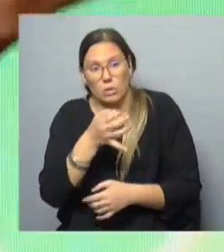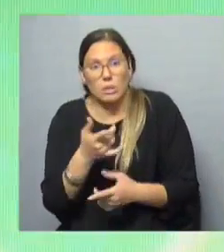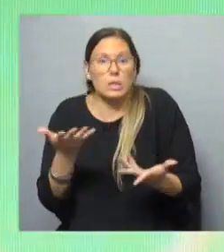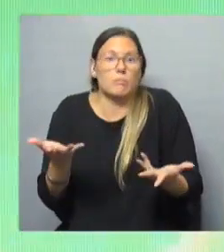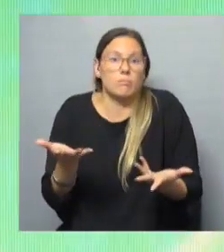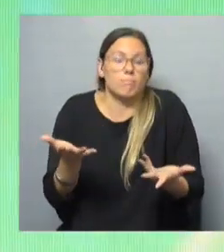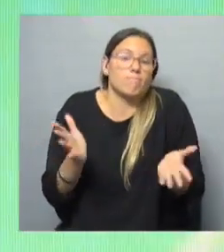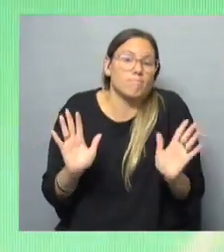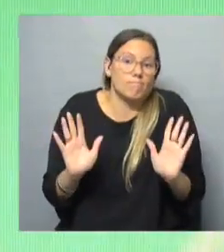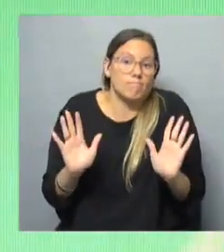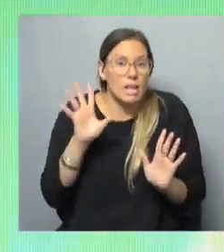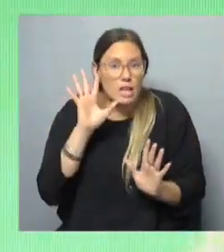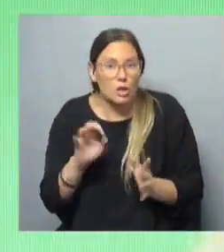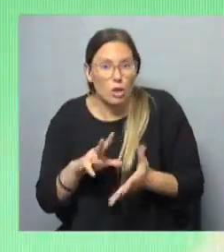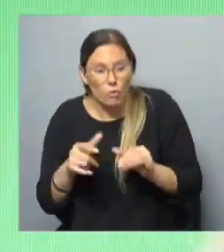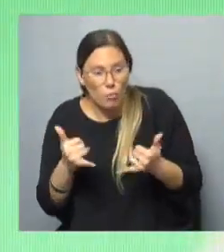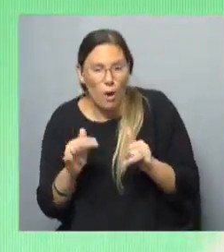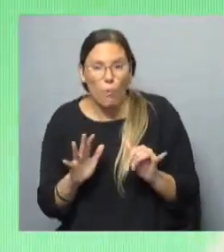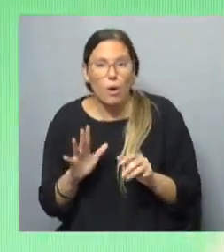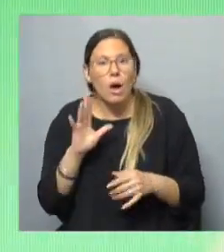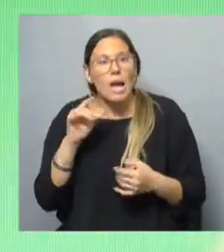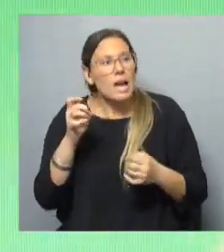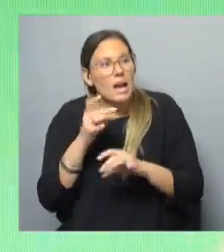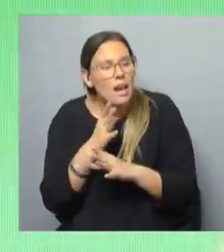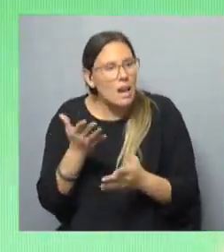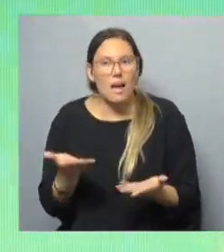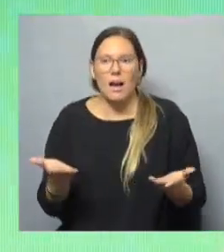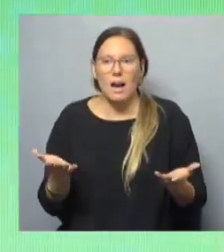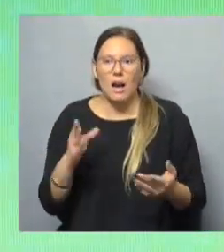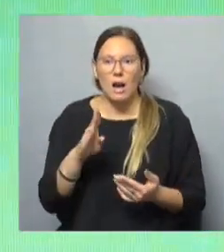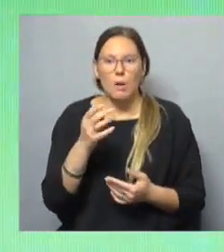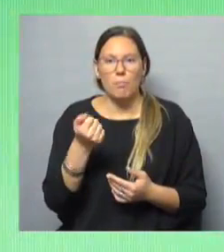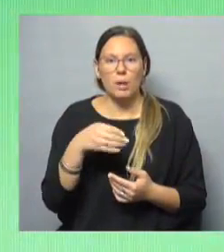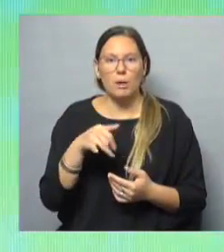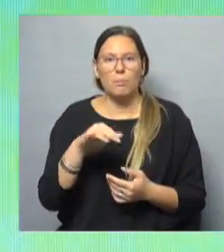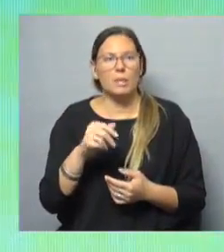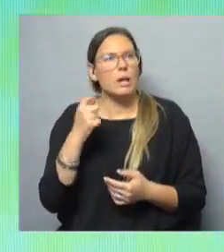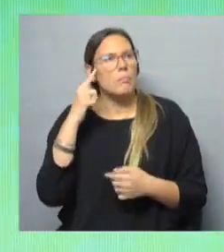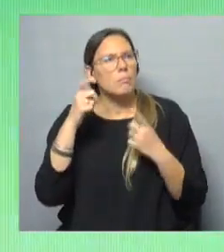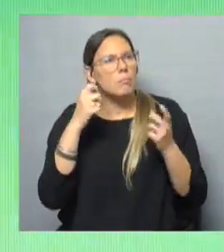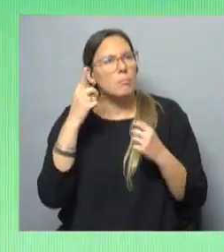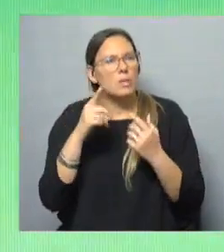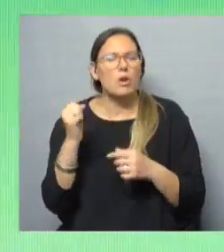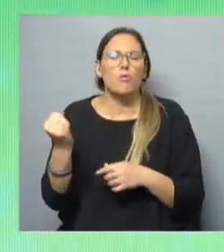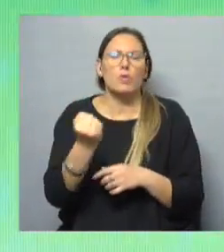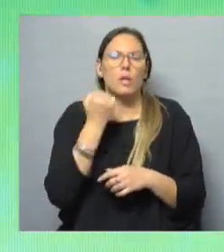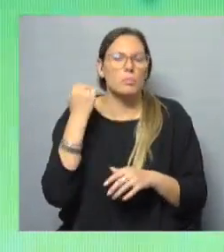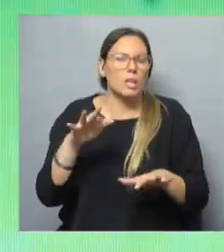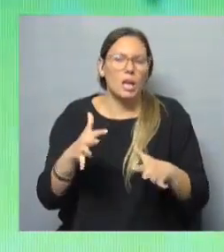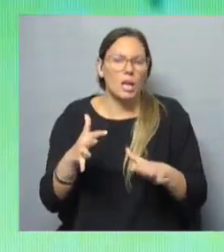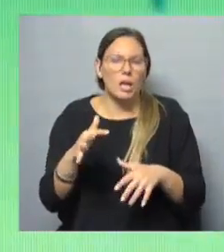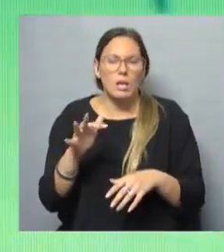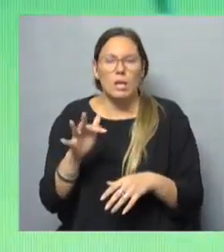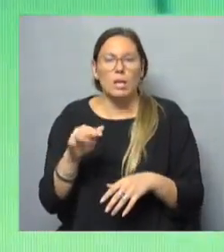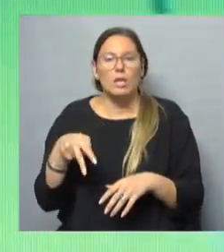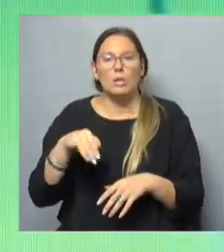es parte de me parece, del juego. Pero dijimos, claro, Papina se está preguntando lo fundamental, qué es lo fundamental, y